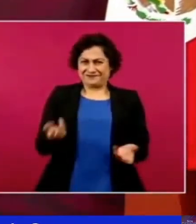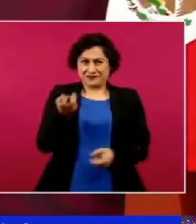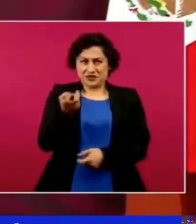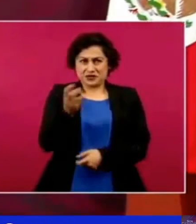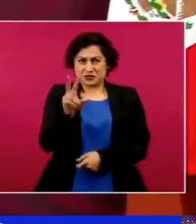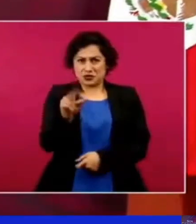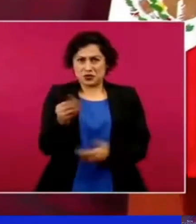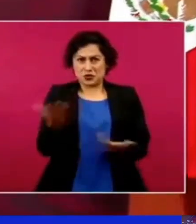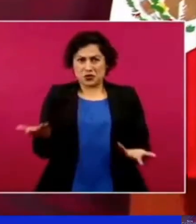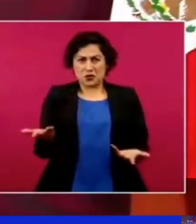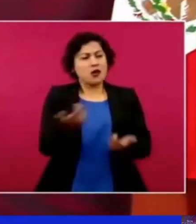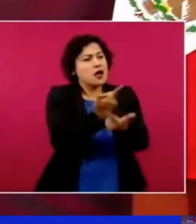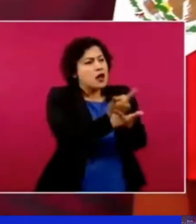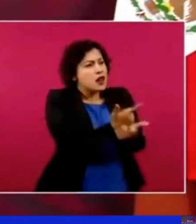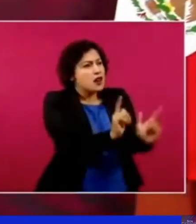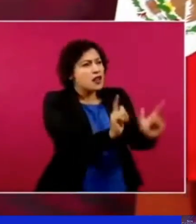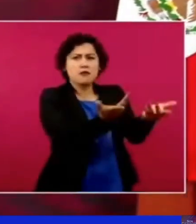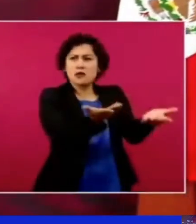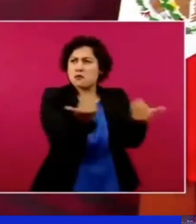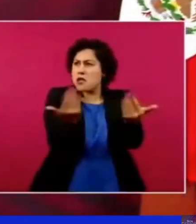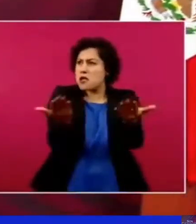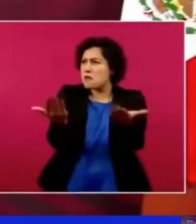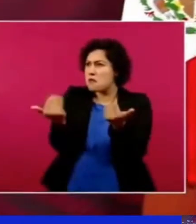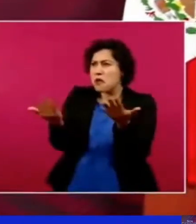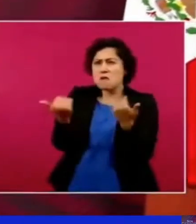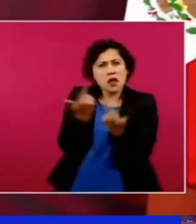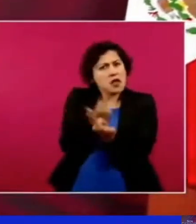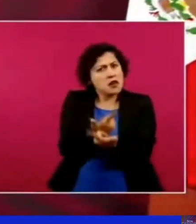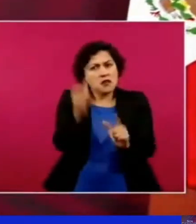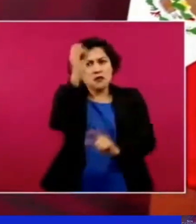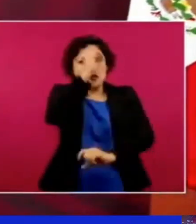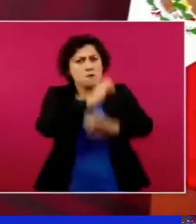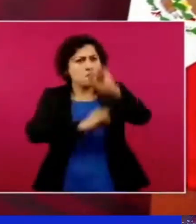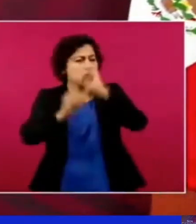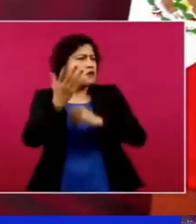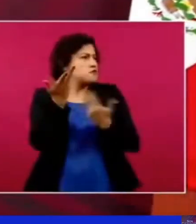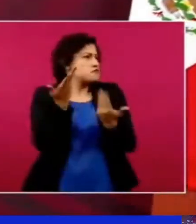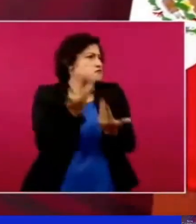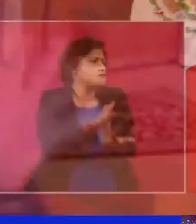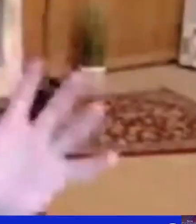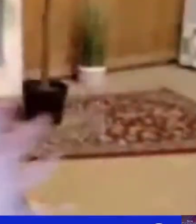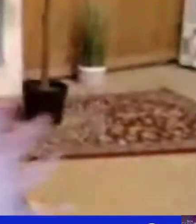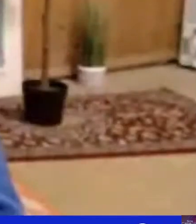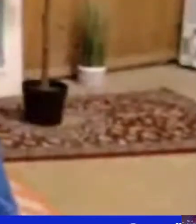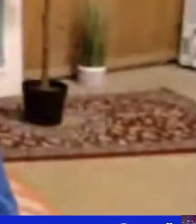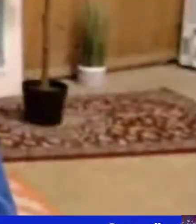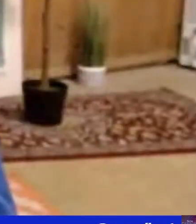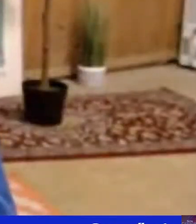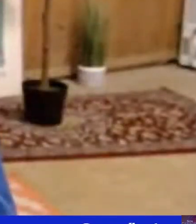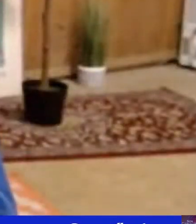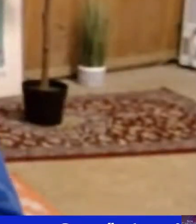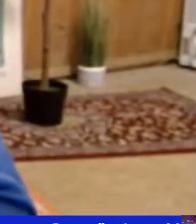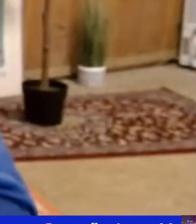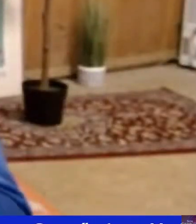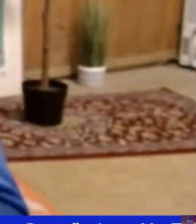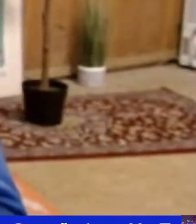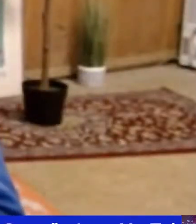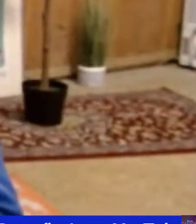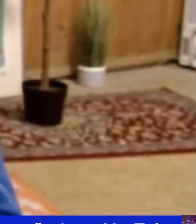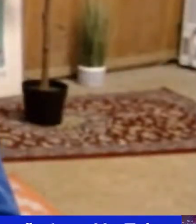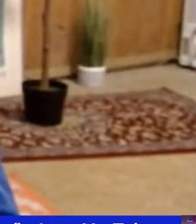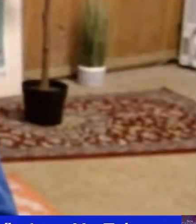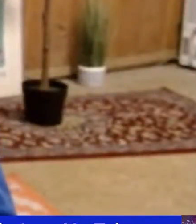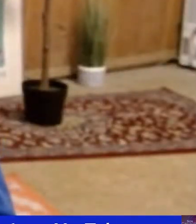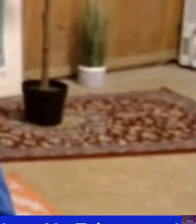no, libertad de expresión. Claro, claro, y Y estoy completamente de acuerdo con el presidente y estoy de acuerdo